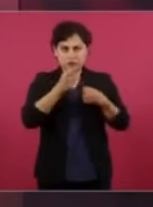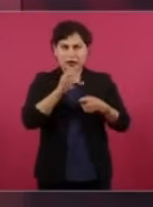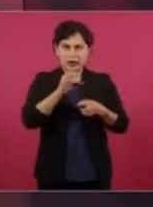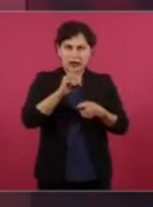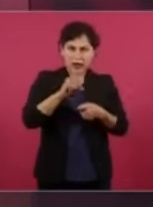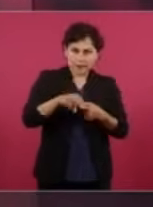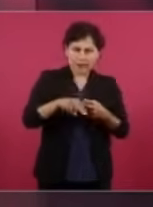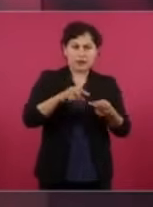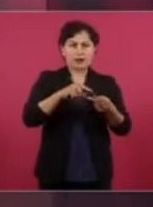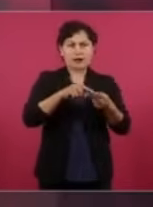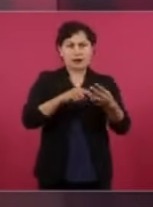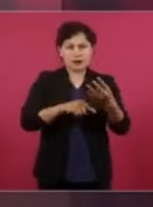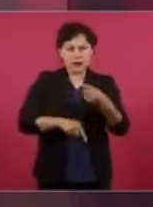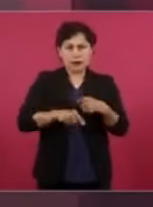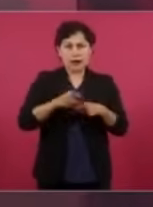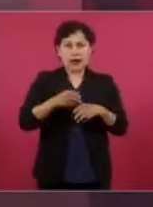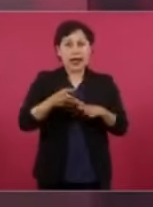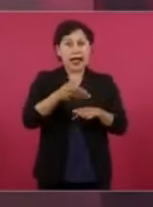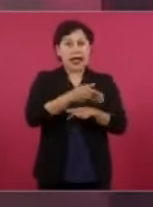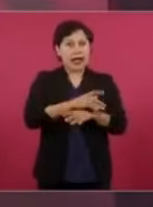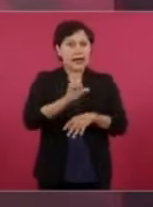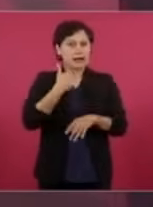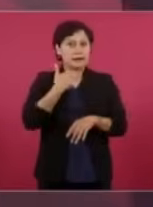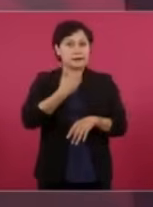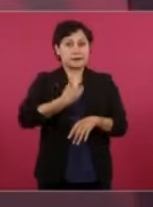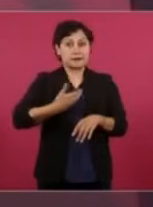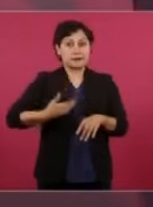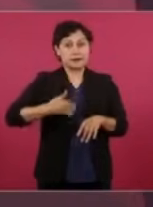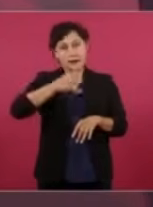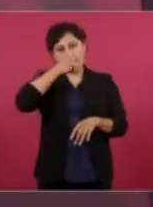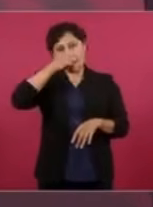Pero aquí hay libertades. Presidente. Y